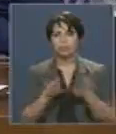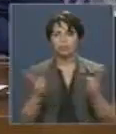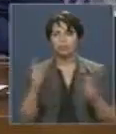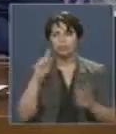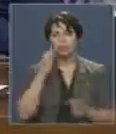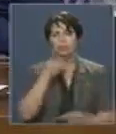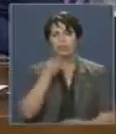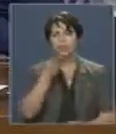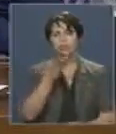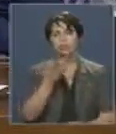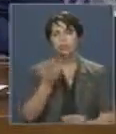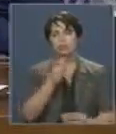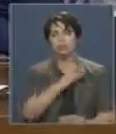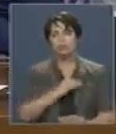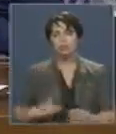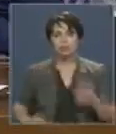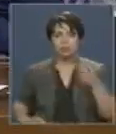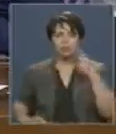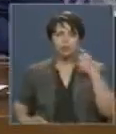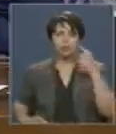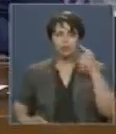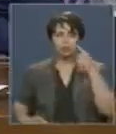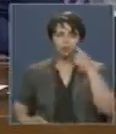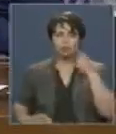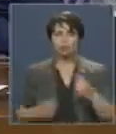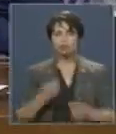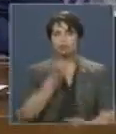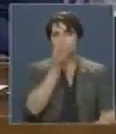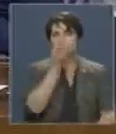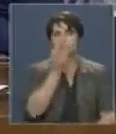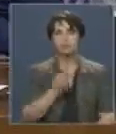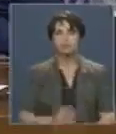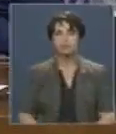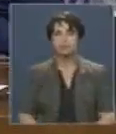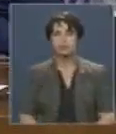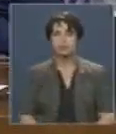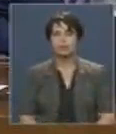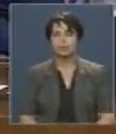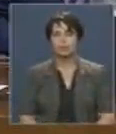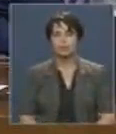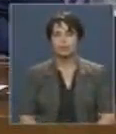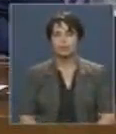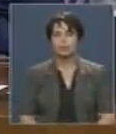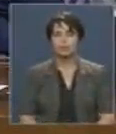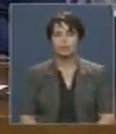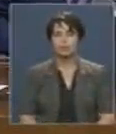La palabra el diputado Florcita Alarcón. Diputado, tiene la palabra.